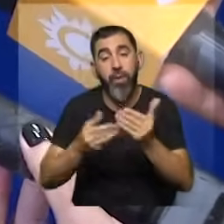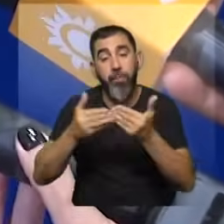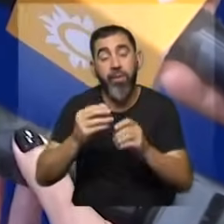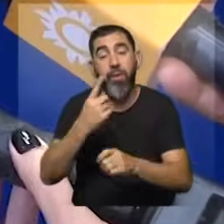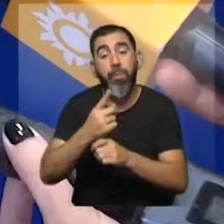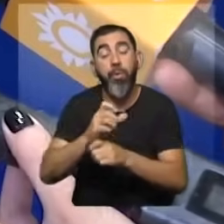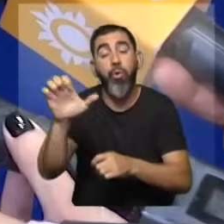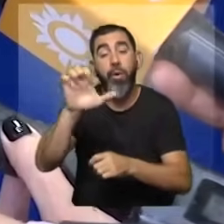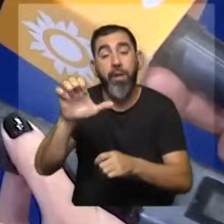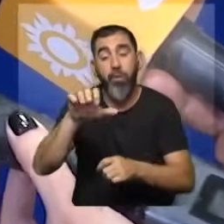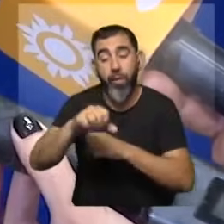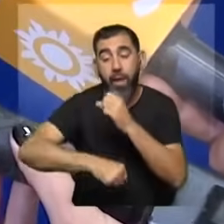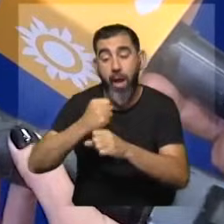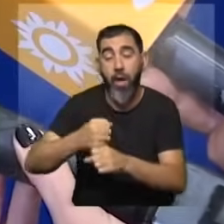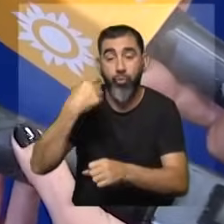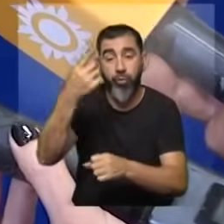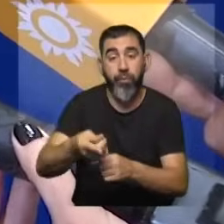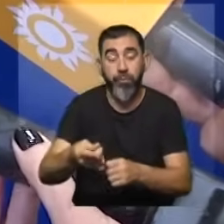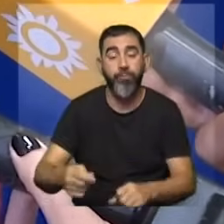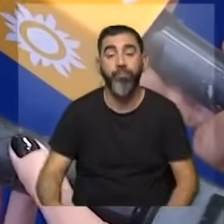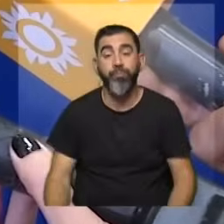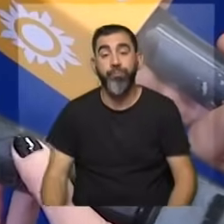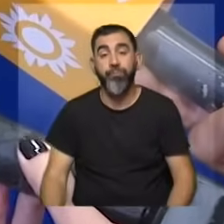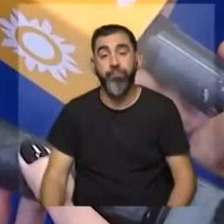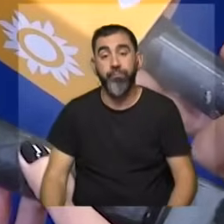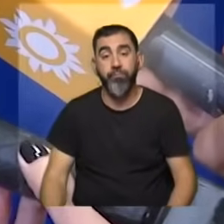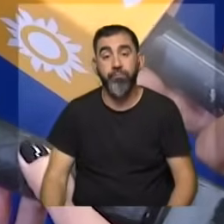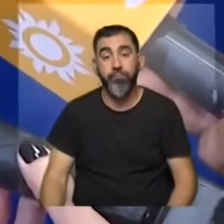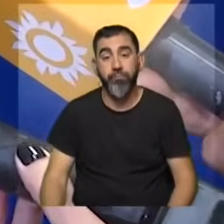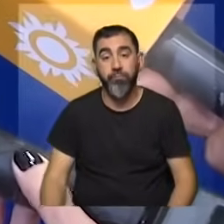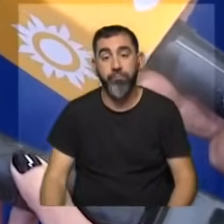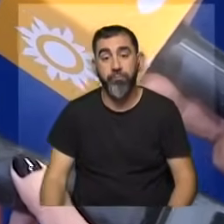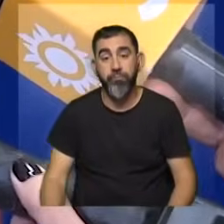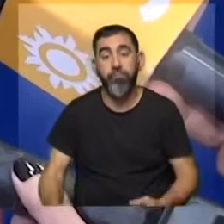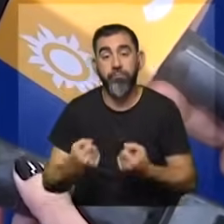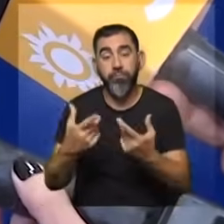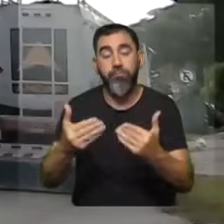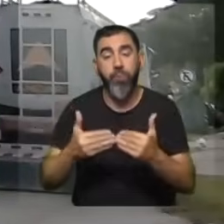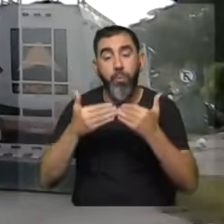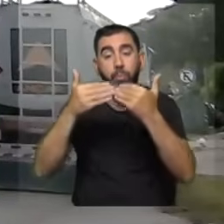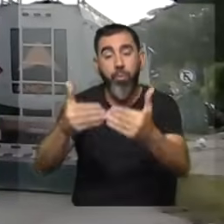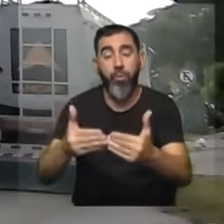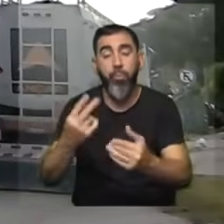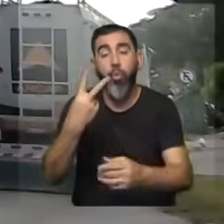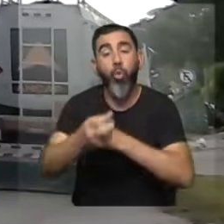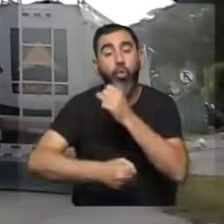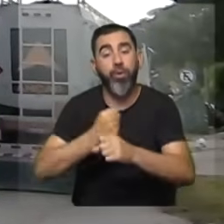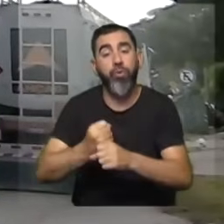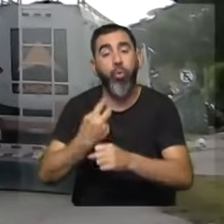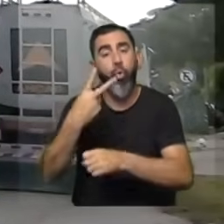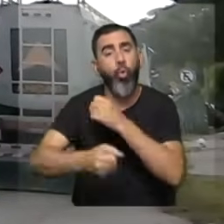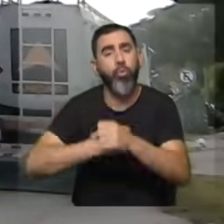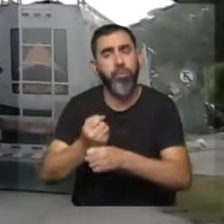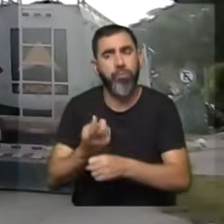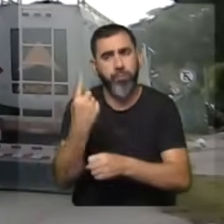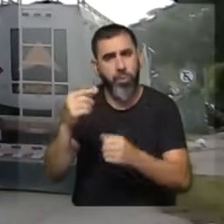primero de enero de del 2024 y bueno nosotros les conseguimos la prórroga por 2s años 2 años ahora